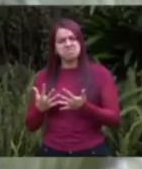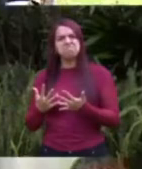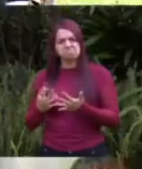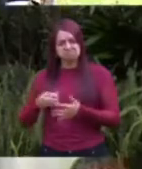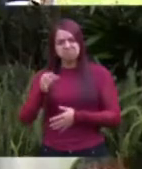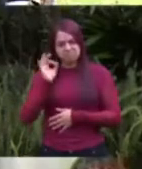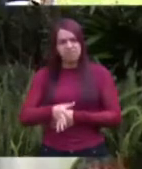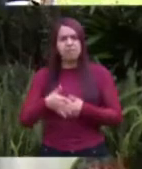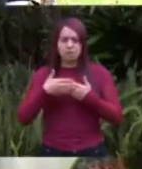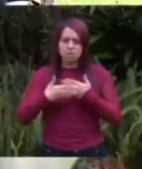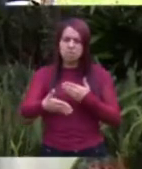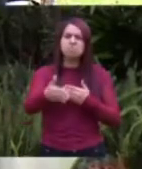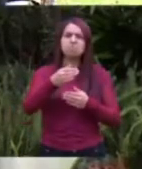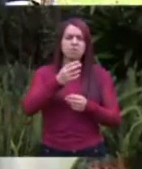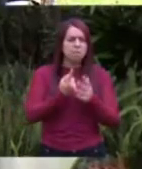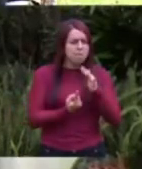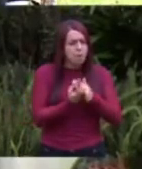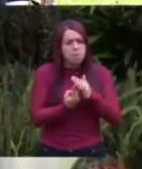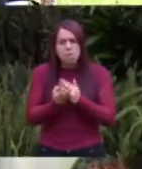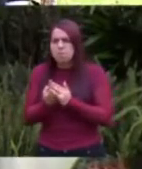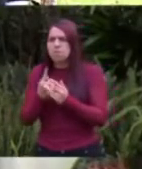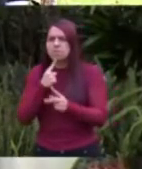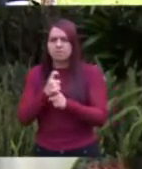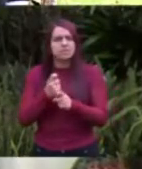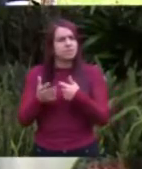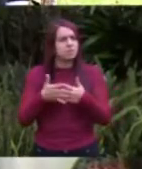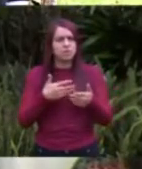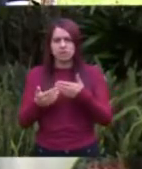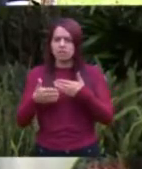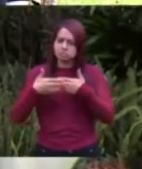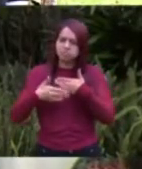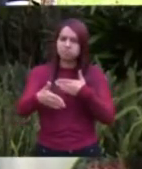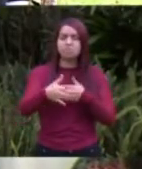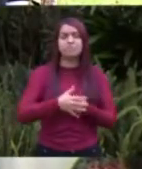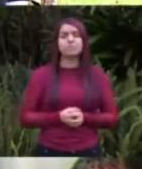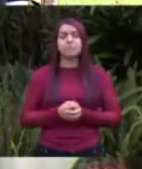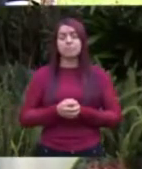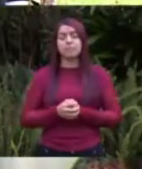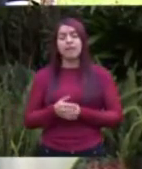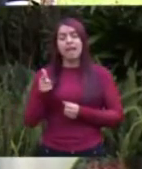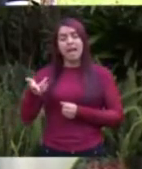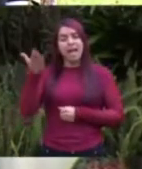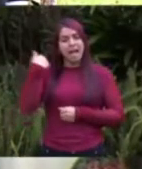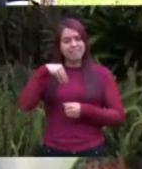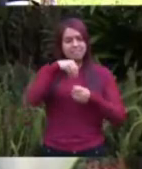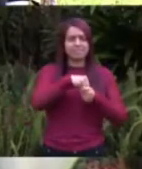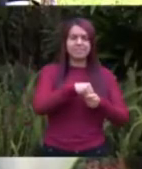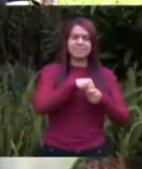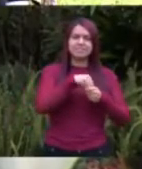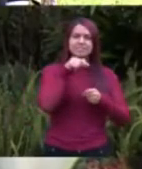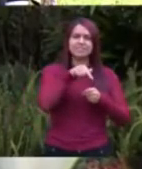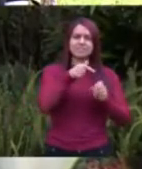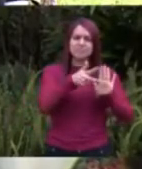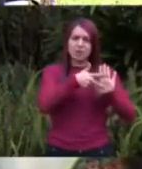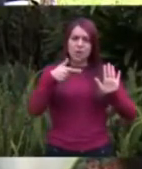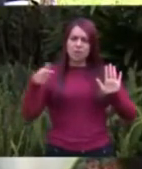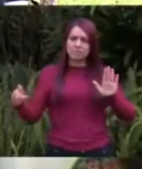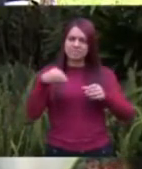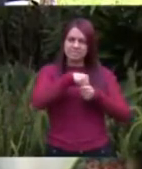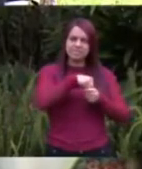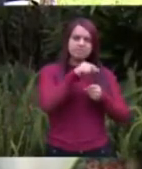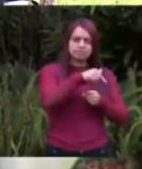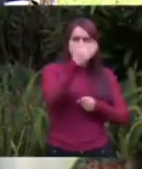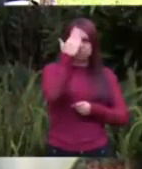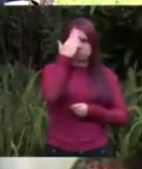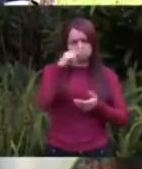más dificultades que pueden llegar. En su paso por la Corte Constitucional, contribuyó no solo a considerar una jurisprudencia